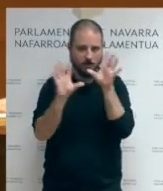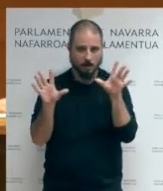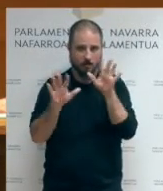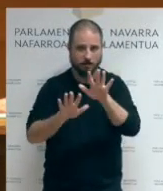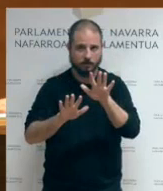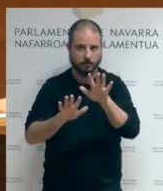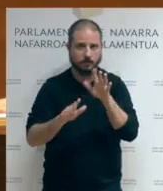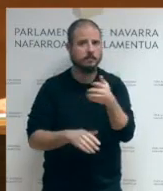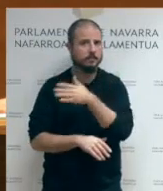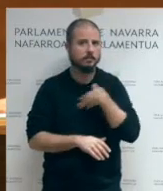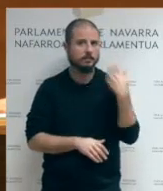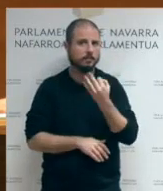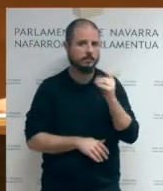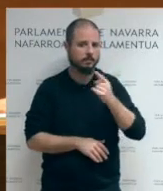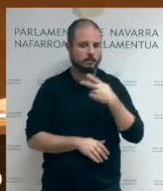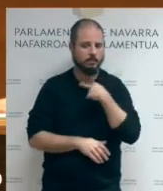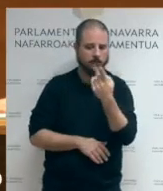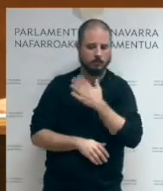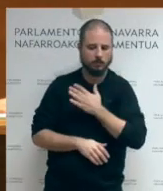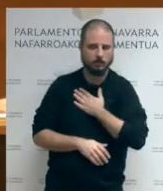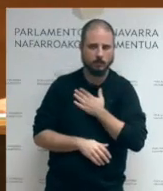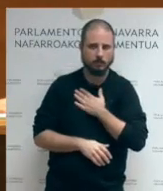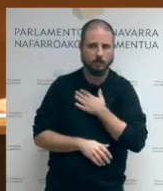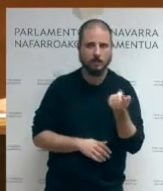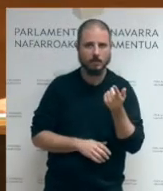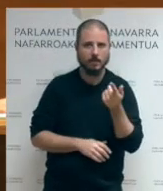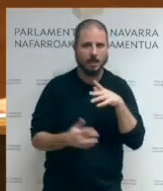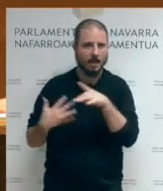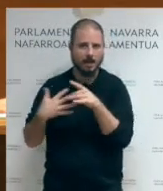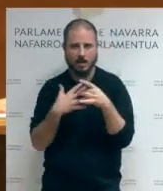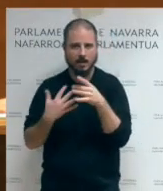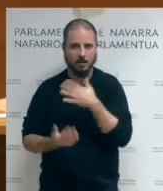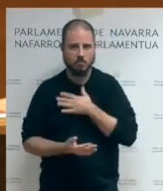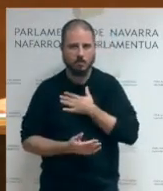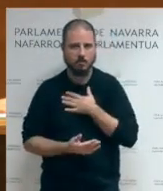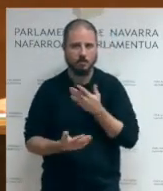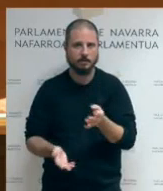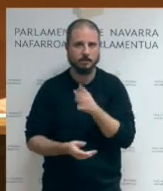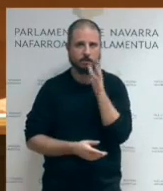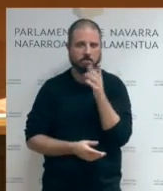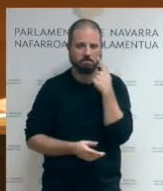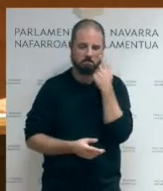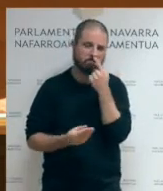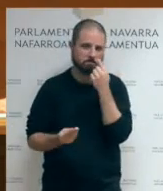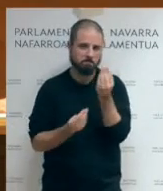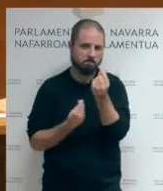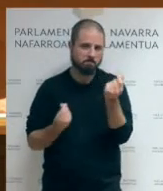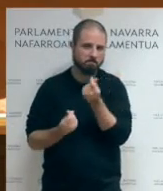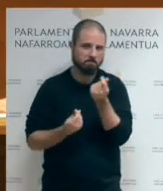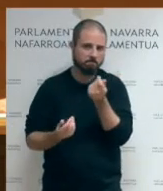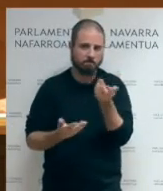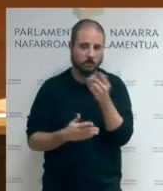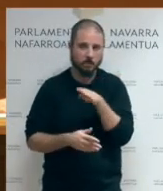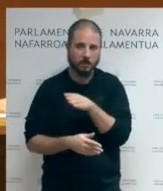queremos, en primer lugar, con voz propia, con liderazgo propio. Porque hoy tengo la sensación de que Bildu y